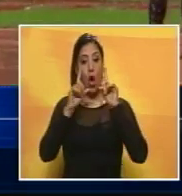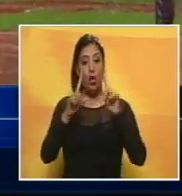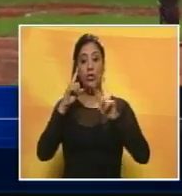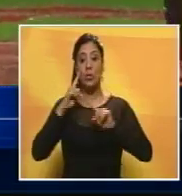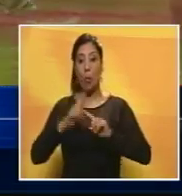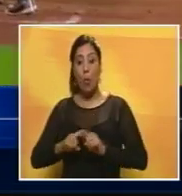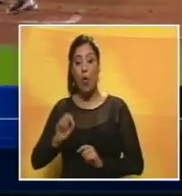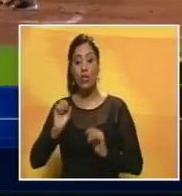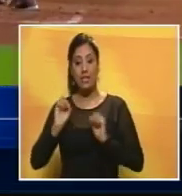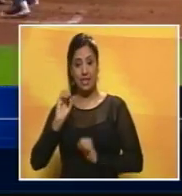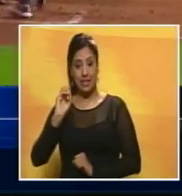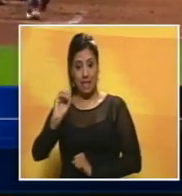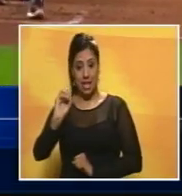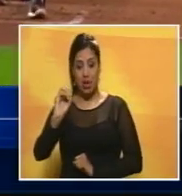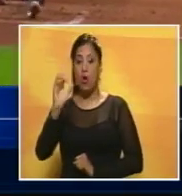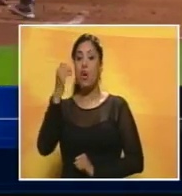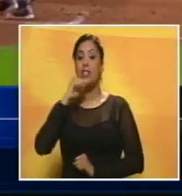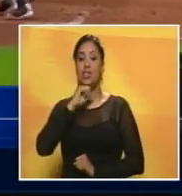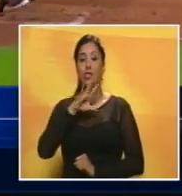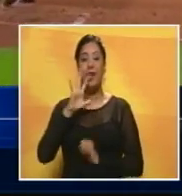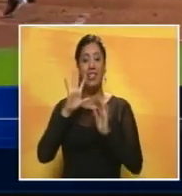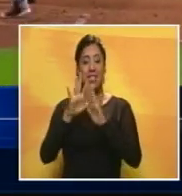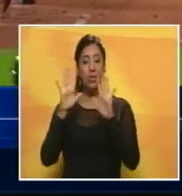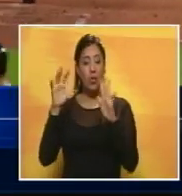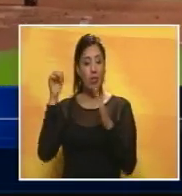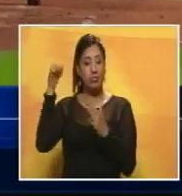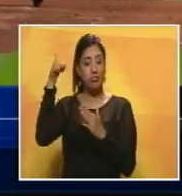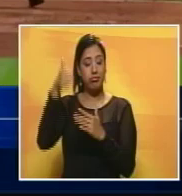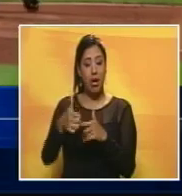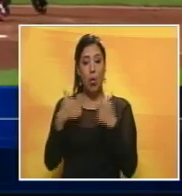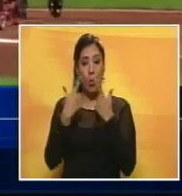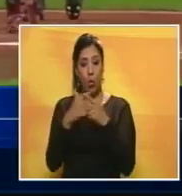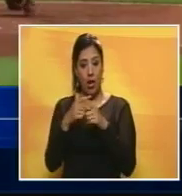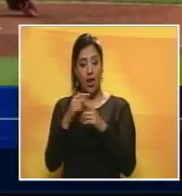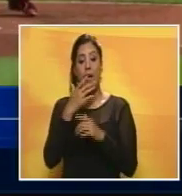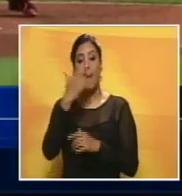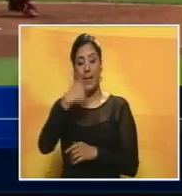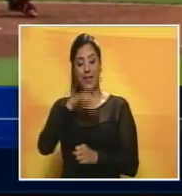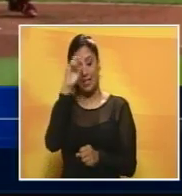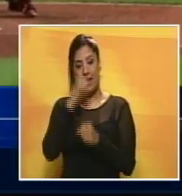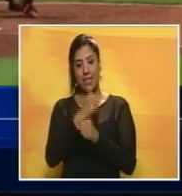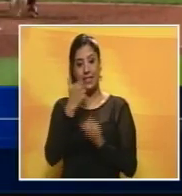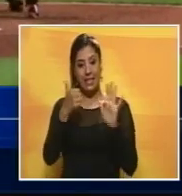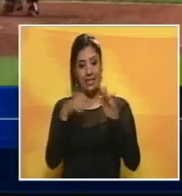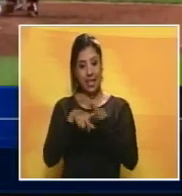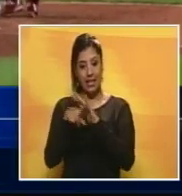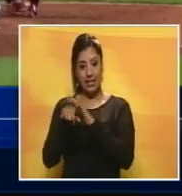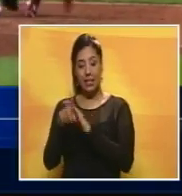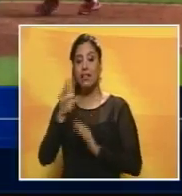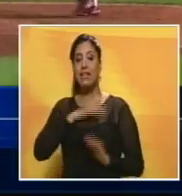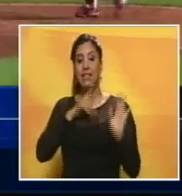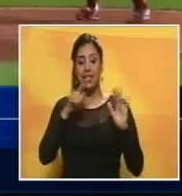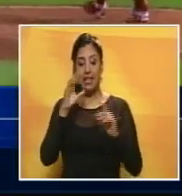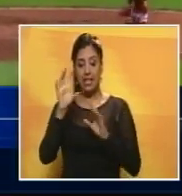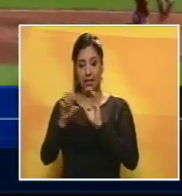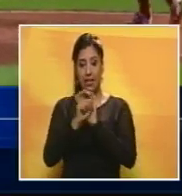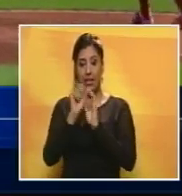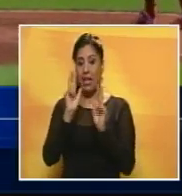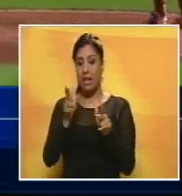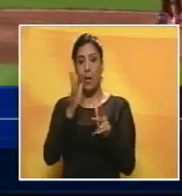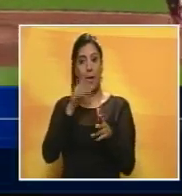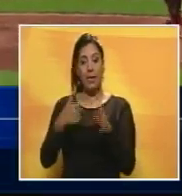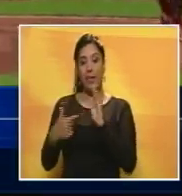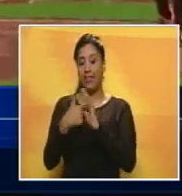11 carreras por 0. Victoria 19 al hilo de la tribu. Carrasco trabajó 6 entradas en las que toleró 7 hits sin